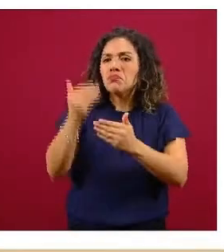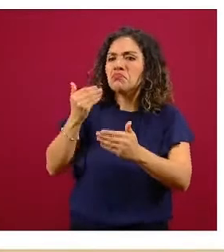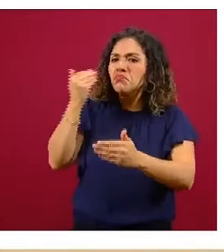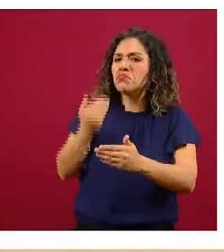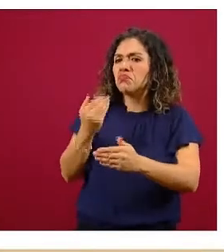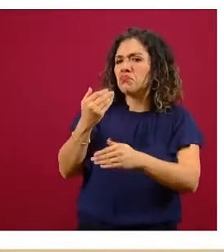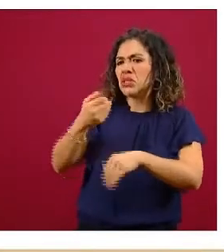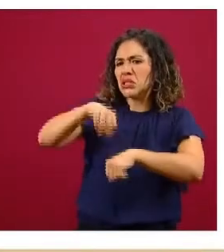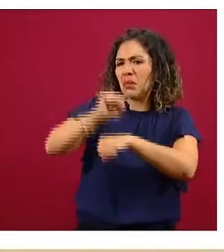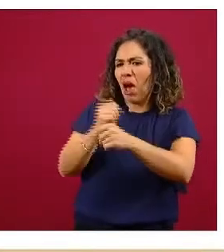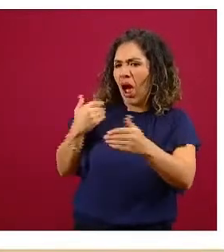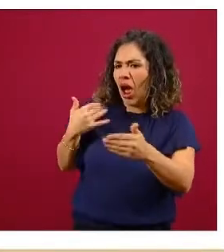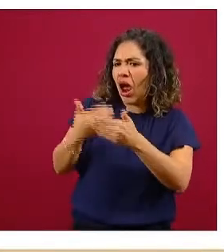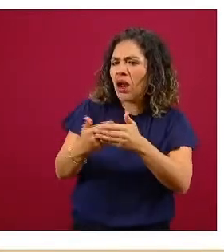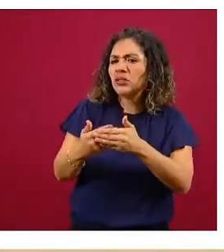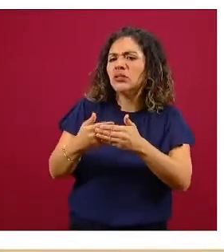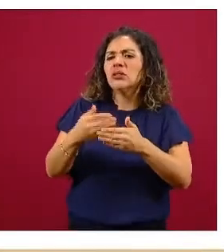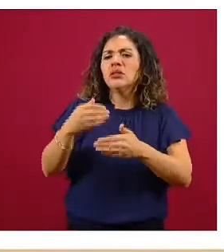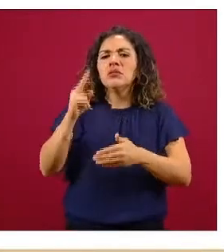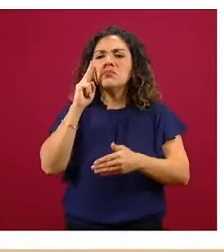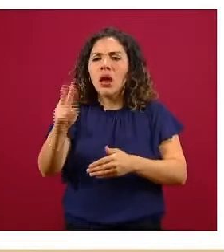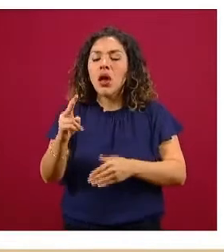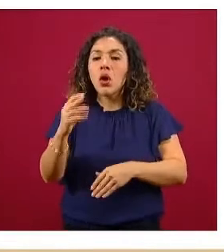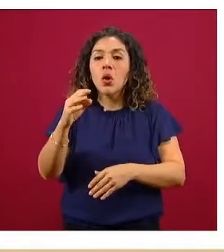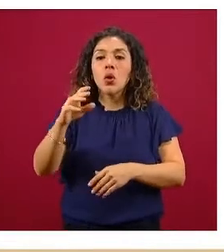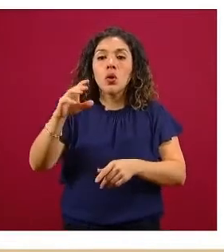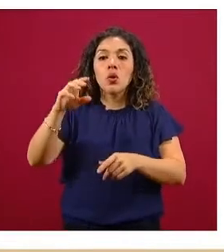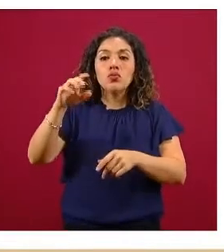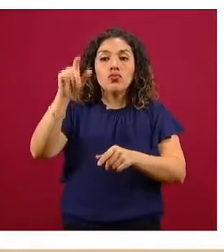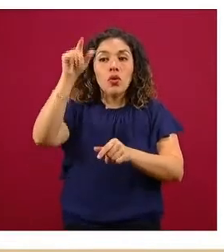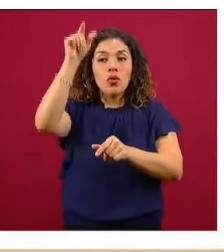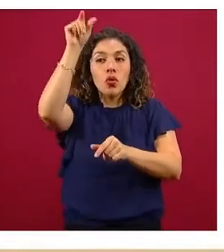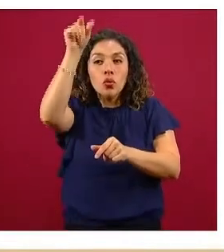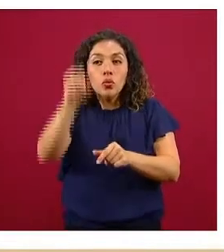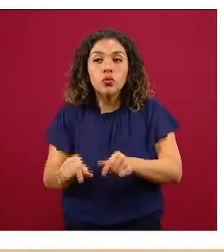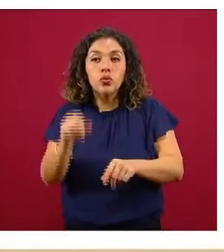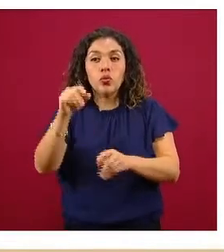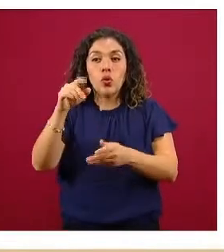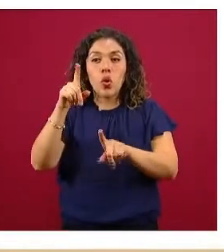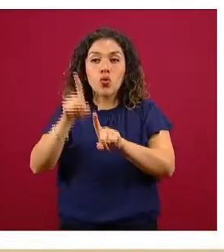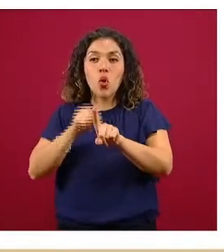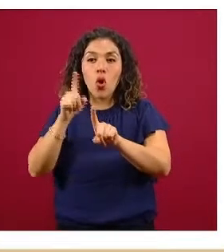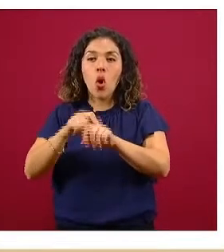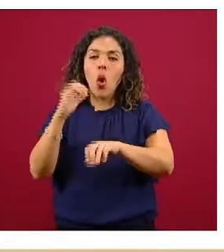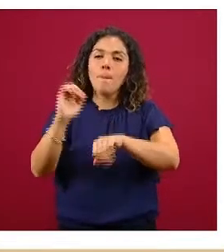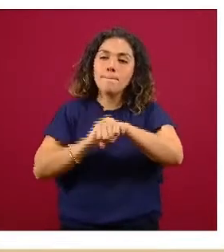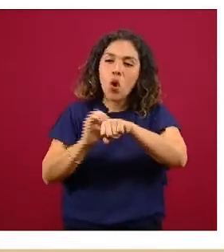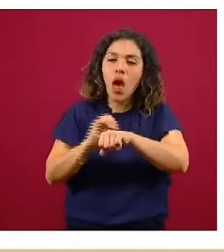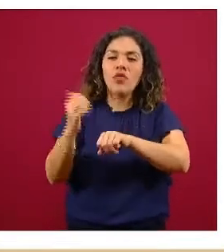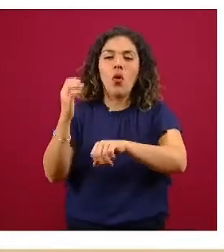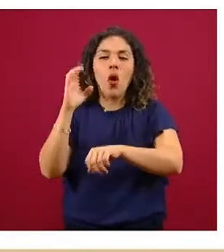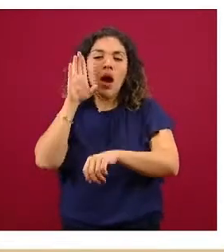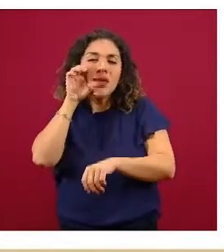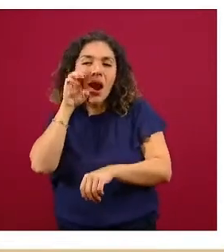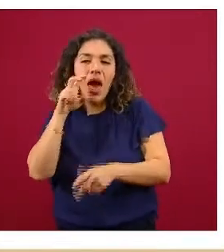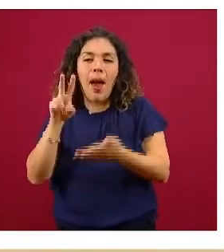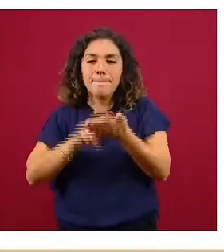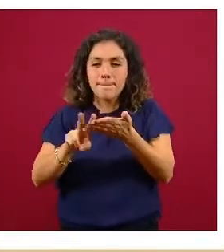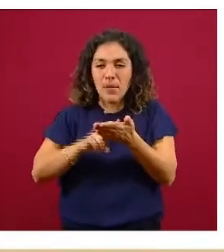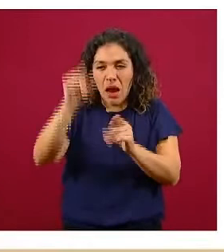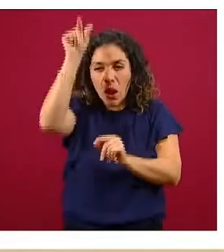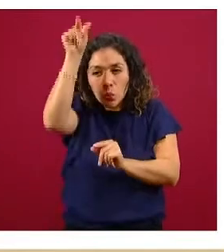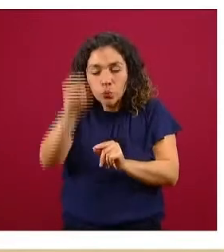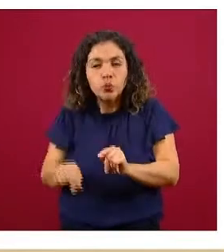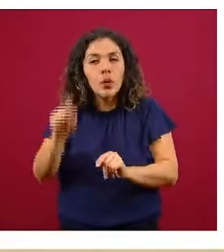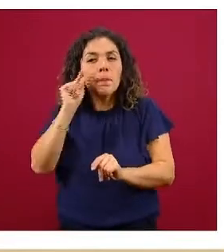semana el total de las 3 barras que integran todas estas personas en función de la clasificación tiene